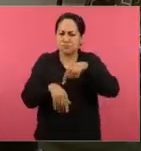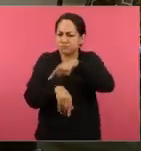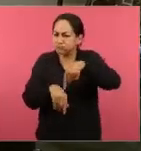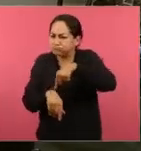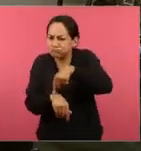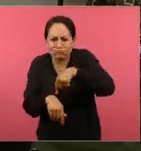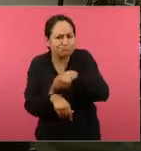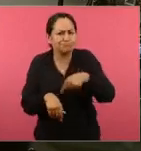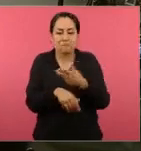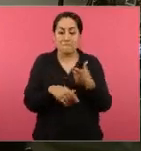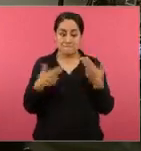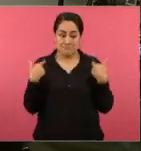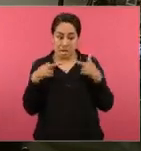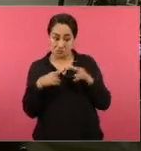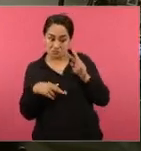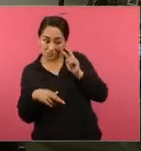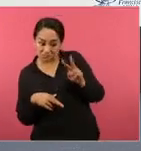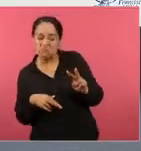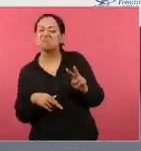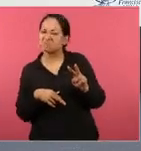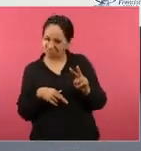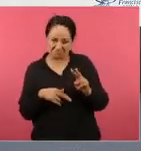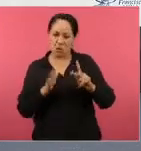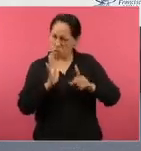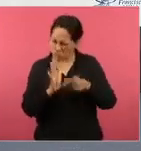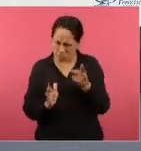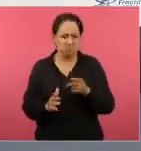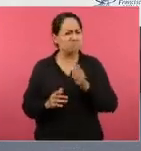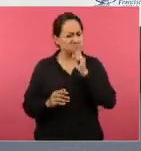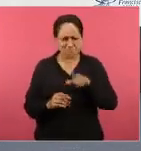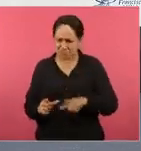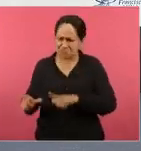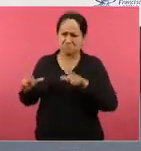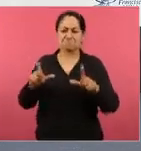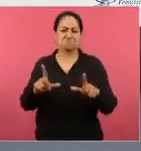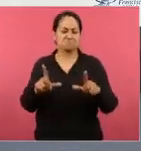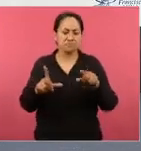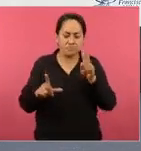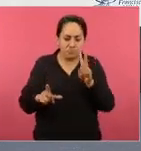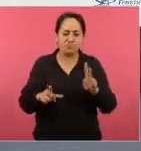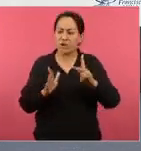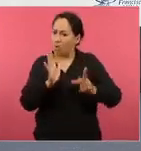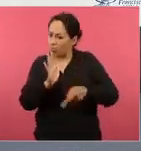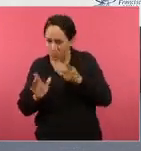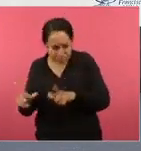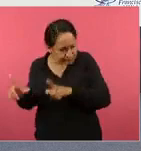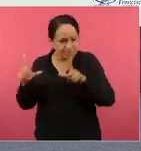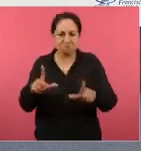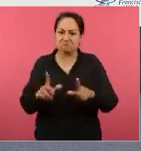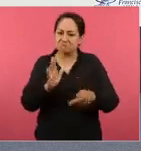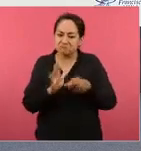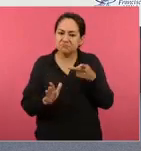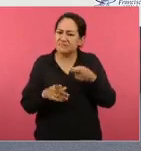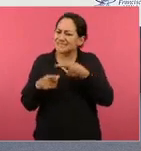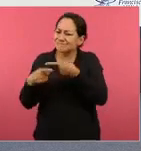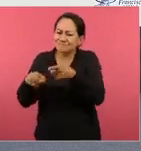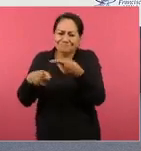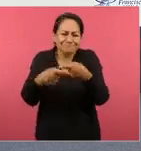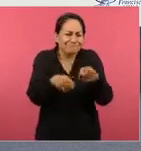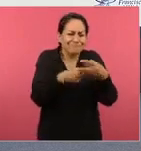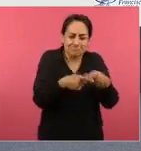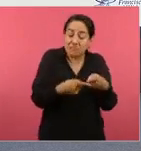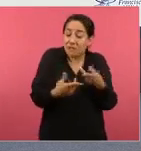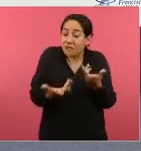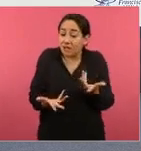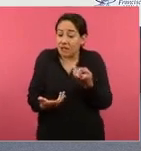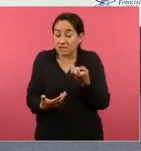esta capacidad de resolver pueda ajustarlos según sus tiempos. Es decir, ya no vamos a